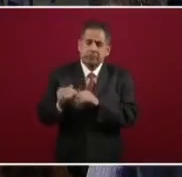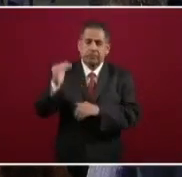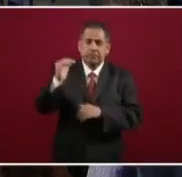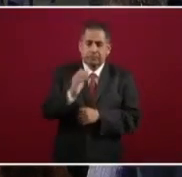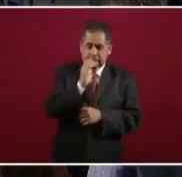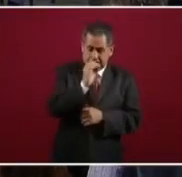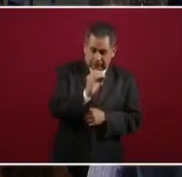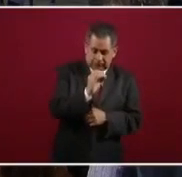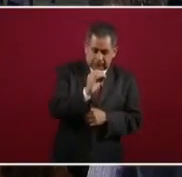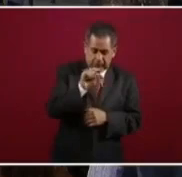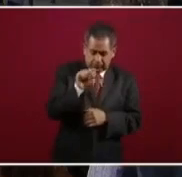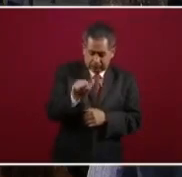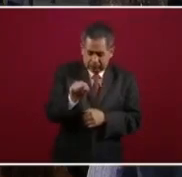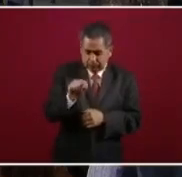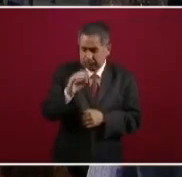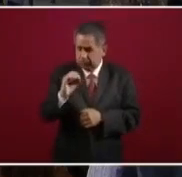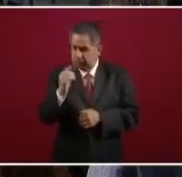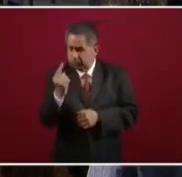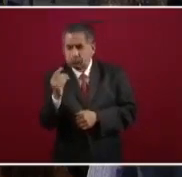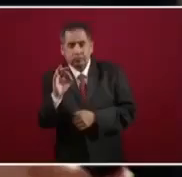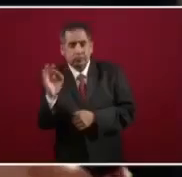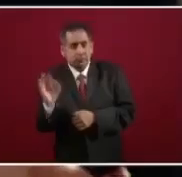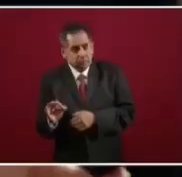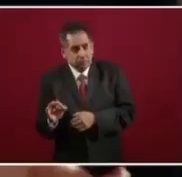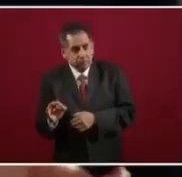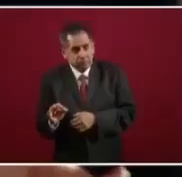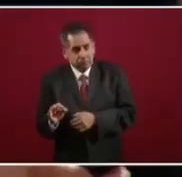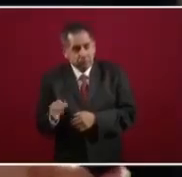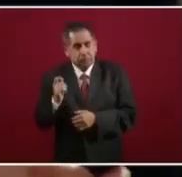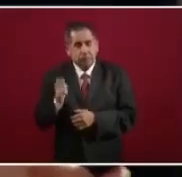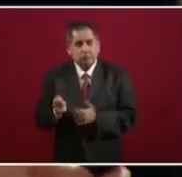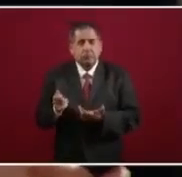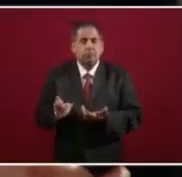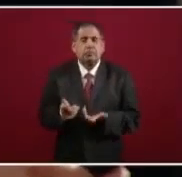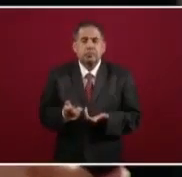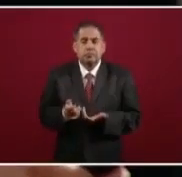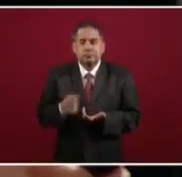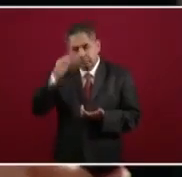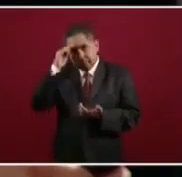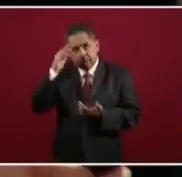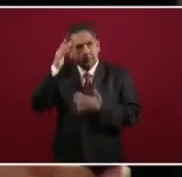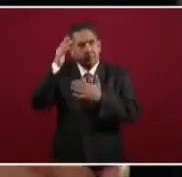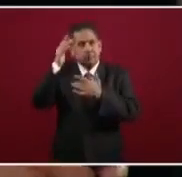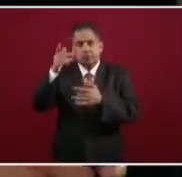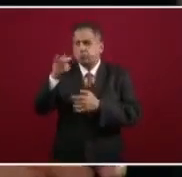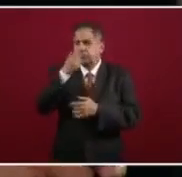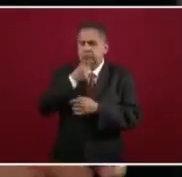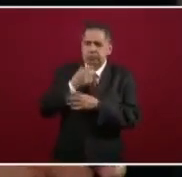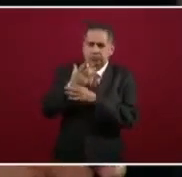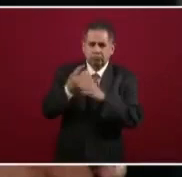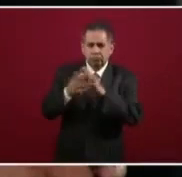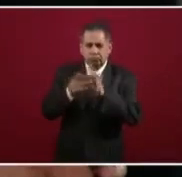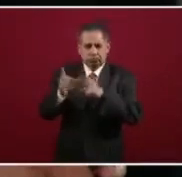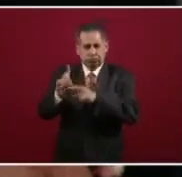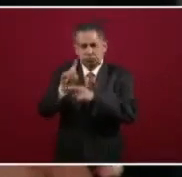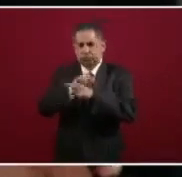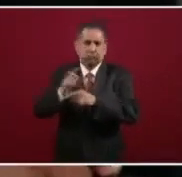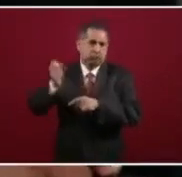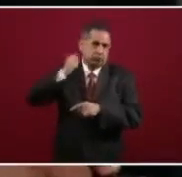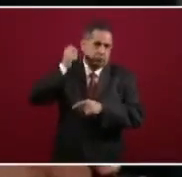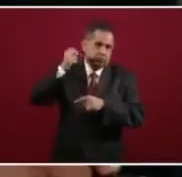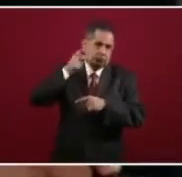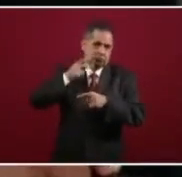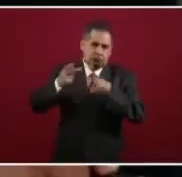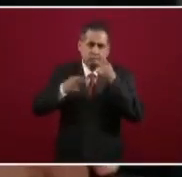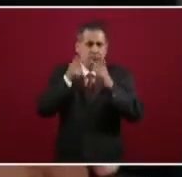0.1 por ciento y la expectativa de que usted nos ha comentado desde la campaña